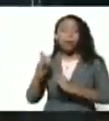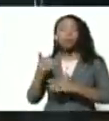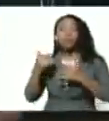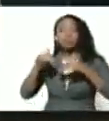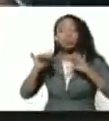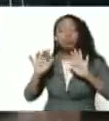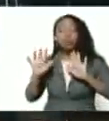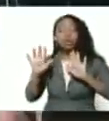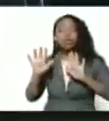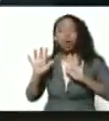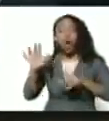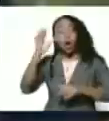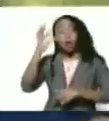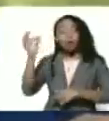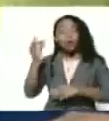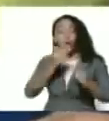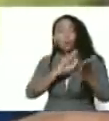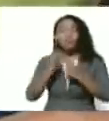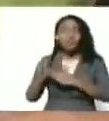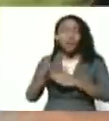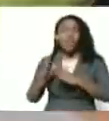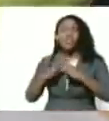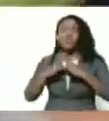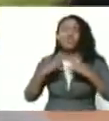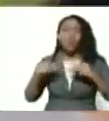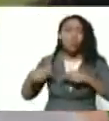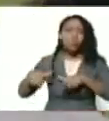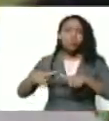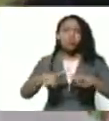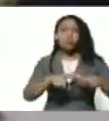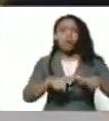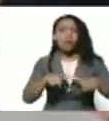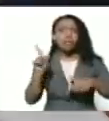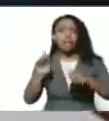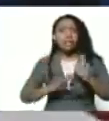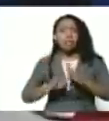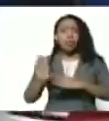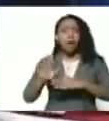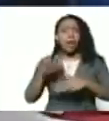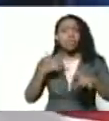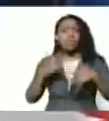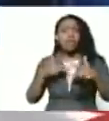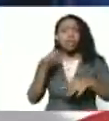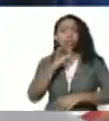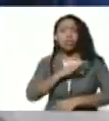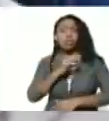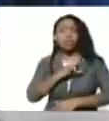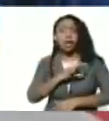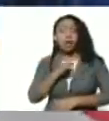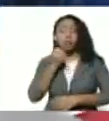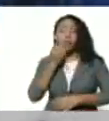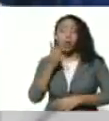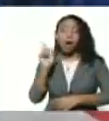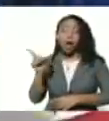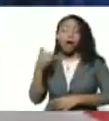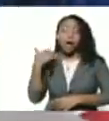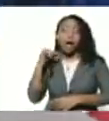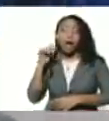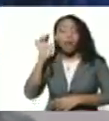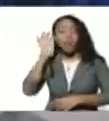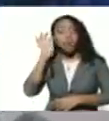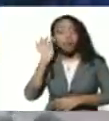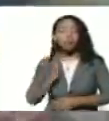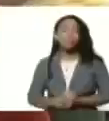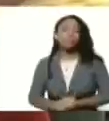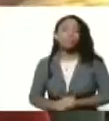supuesto, en el Consejo Comunal, en la comuna, en todos los lugares donde se está desarrollando la actividad social, bueno, ahí está la mujer. Creo que la